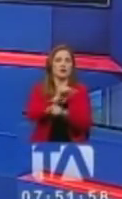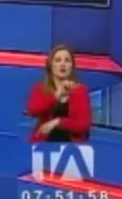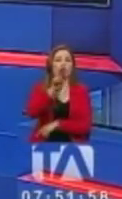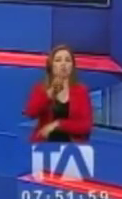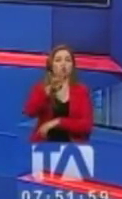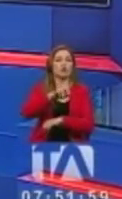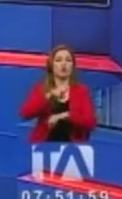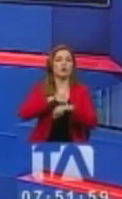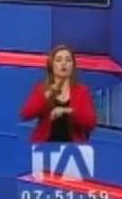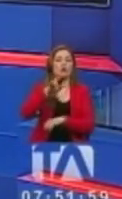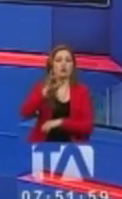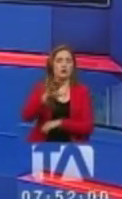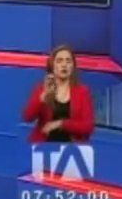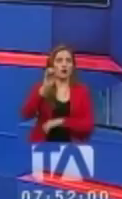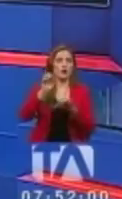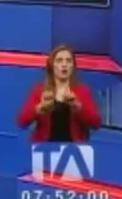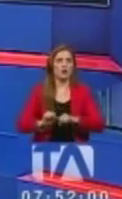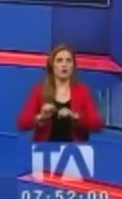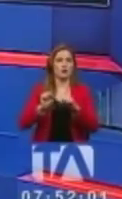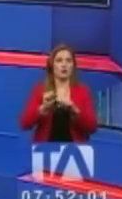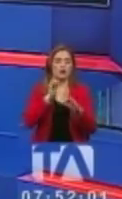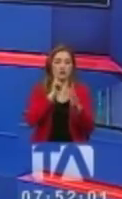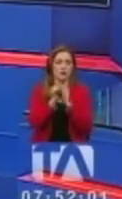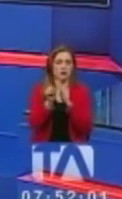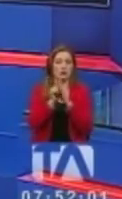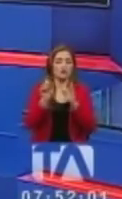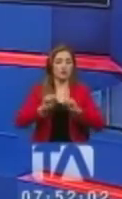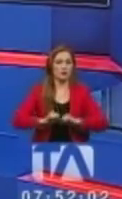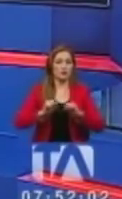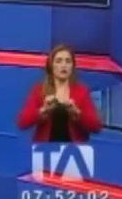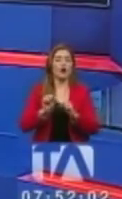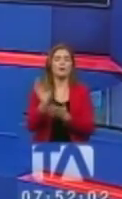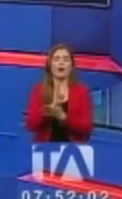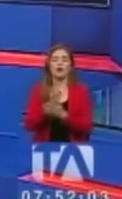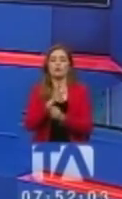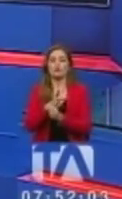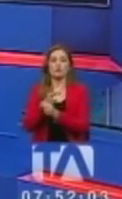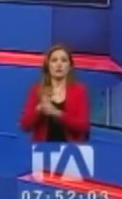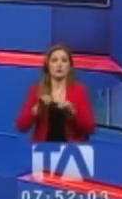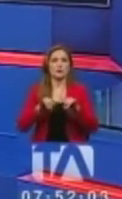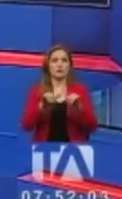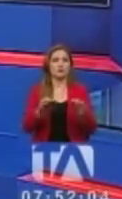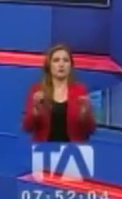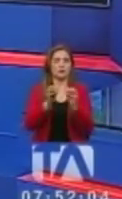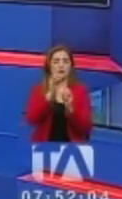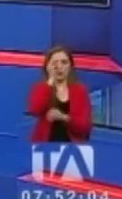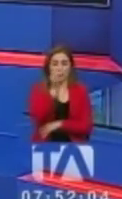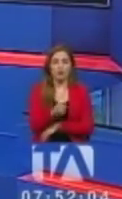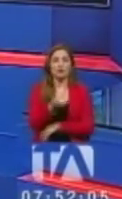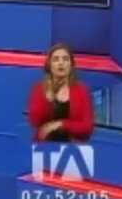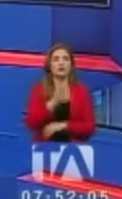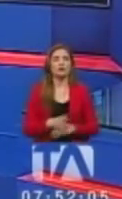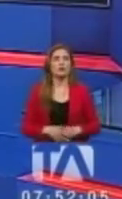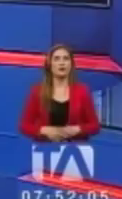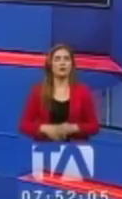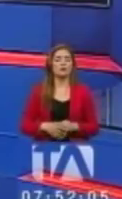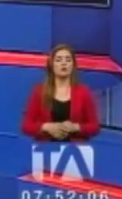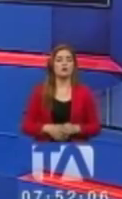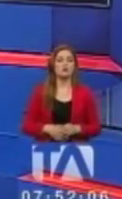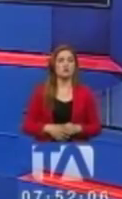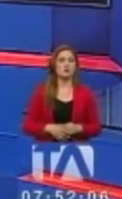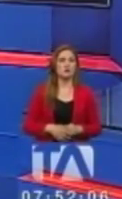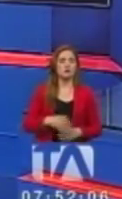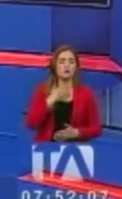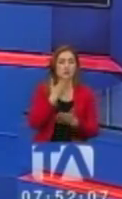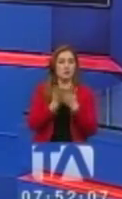24 horas huyó para que usted también a sus denuncias y podamos ir a su barrio regresamos con ustedes estudios buenos días buenos días también para ti